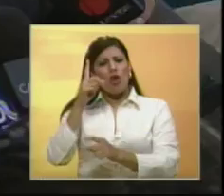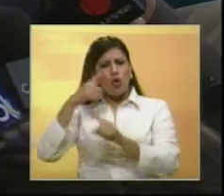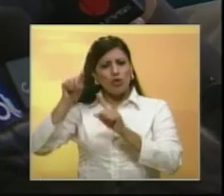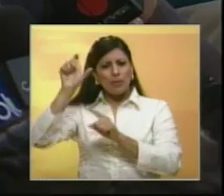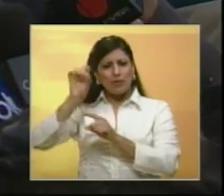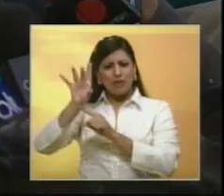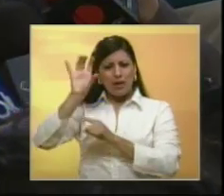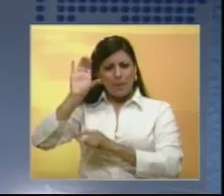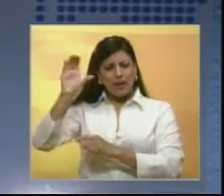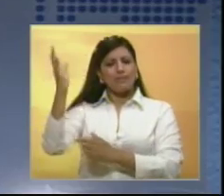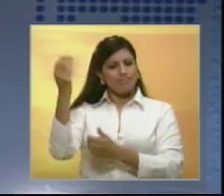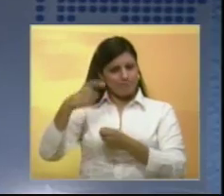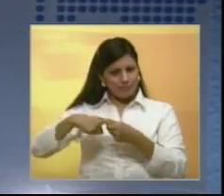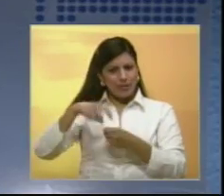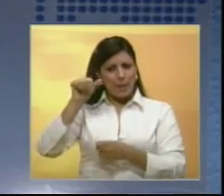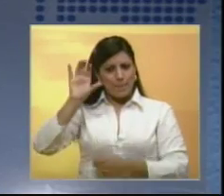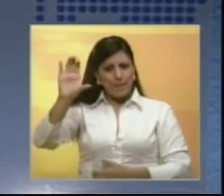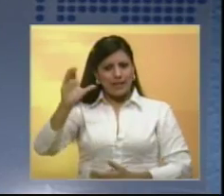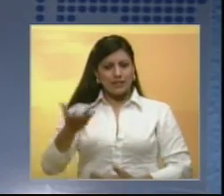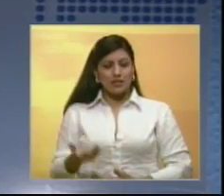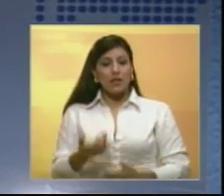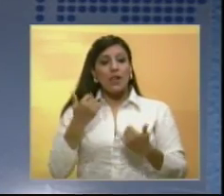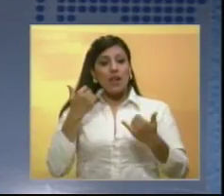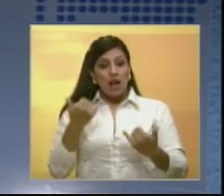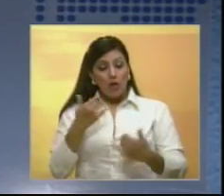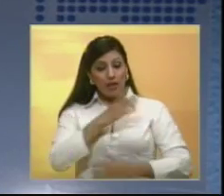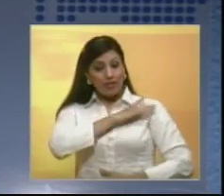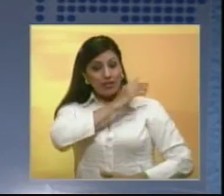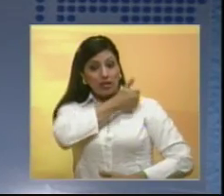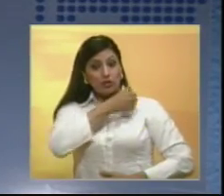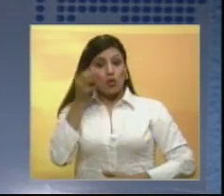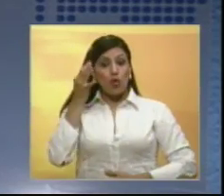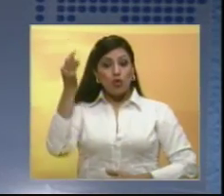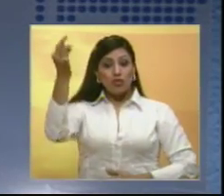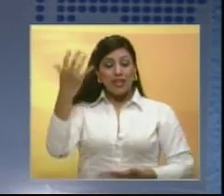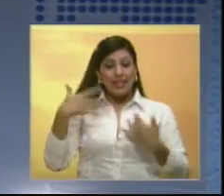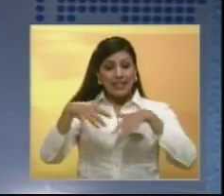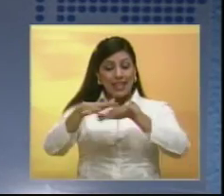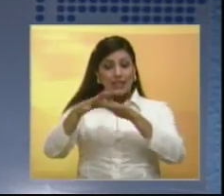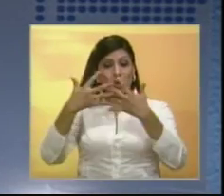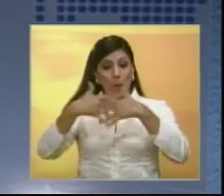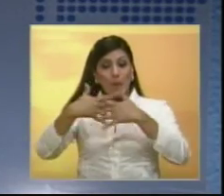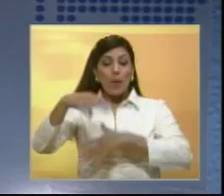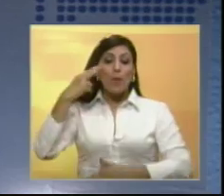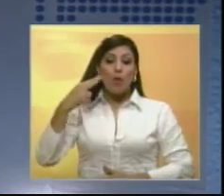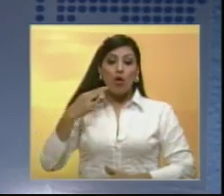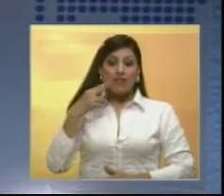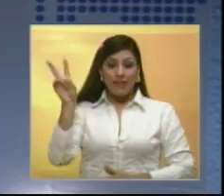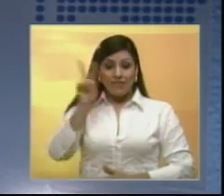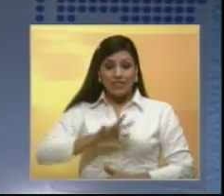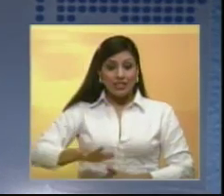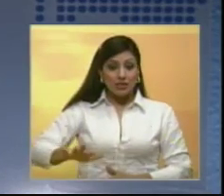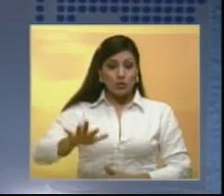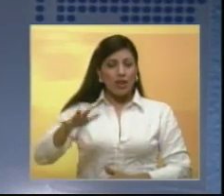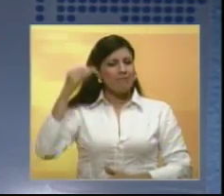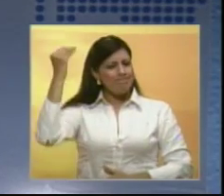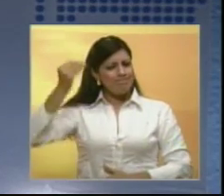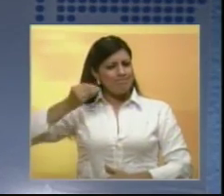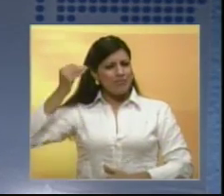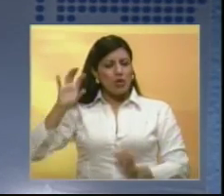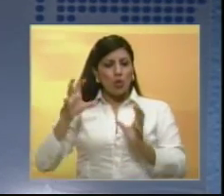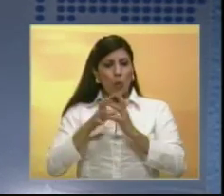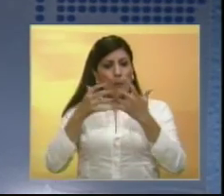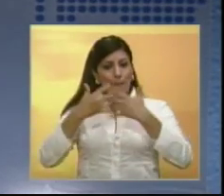exiliados políticos. Gerson Hernández, director del Consejo de Integración Empresarial Bolivariano de Venezuela, considera que el